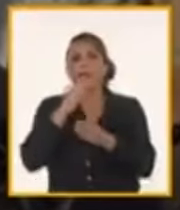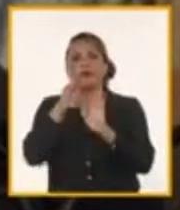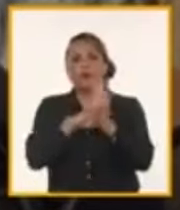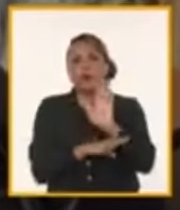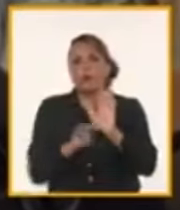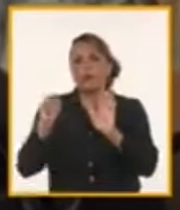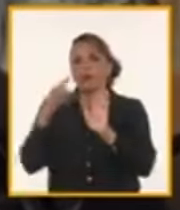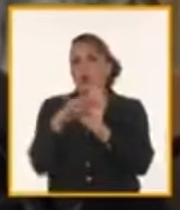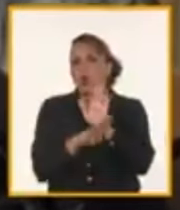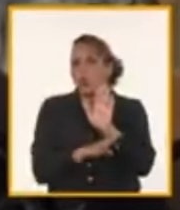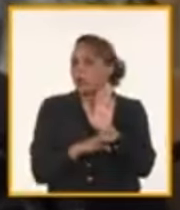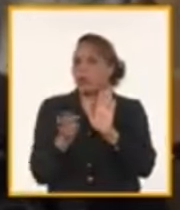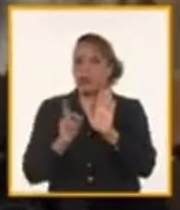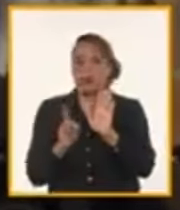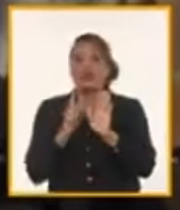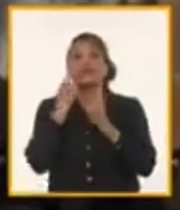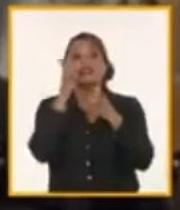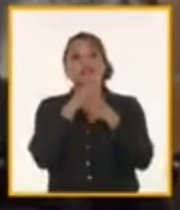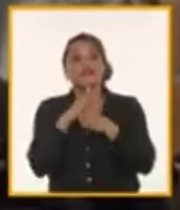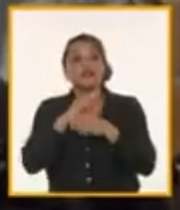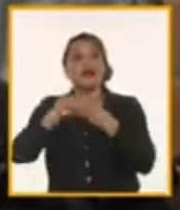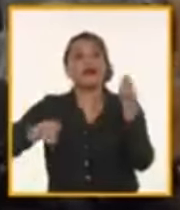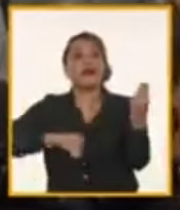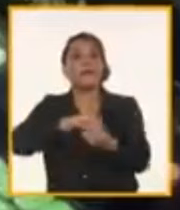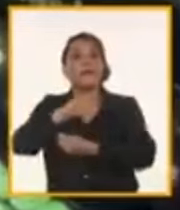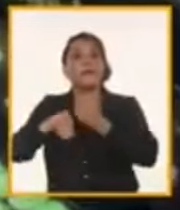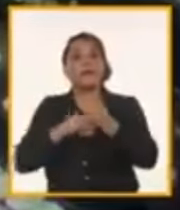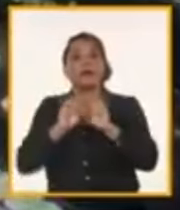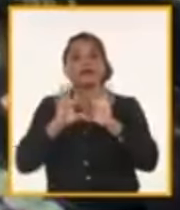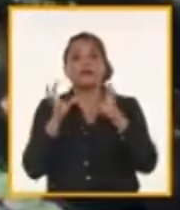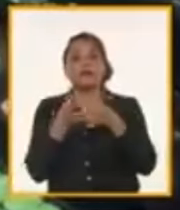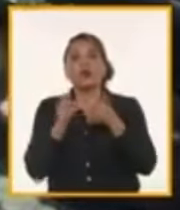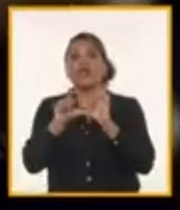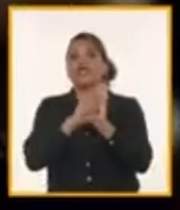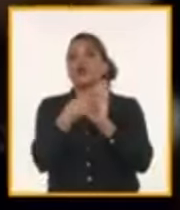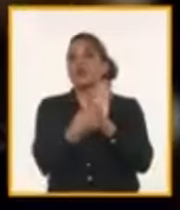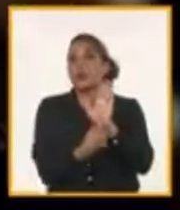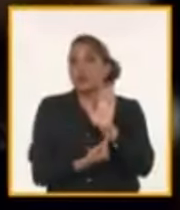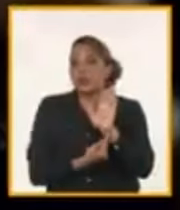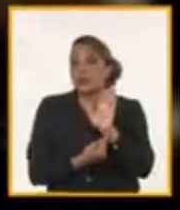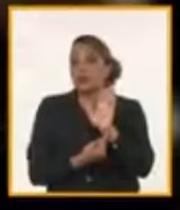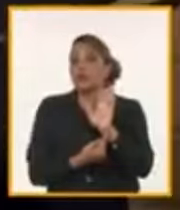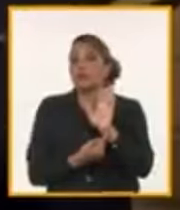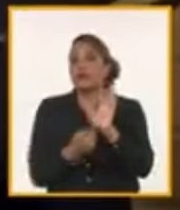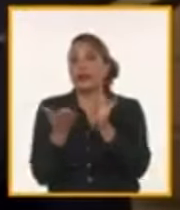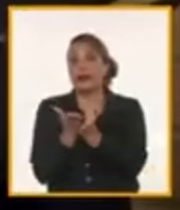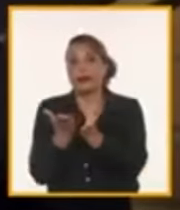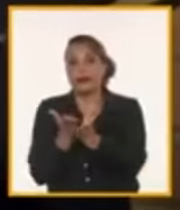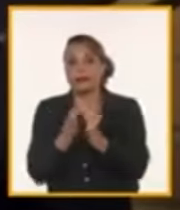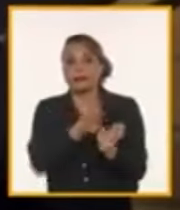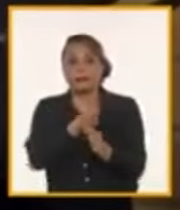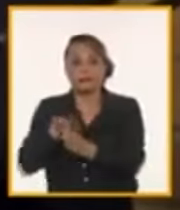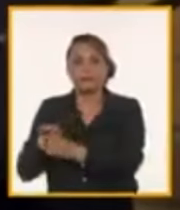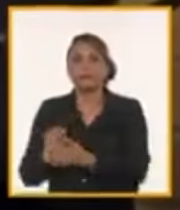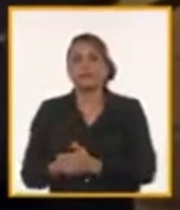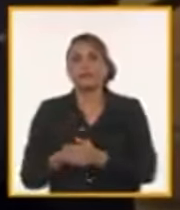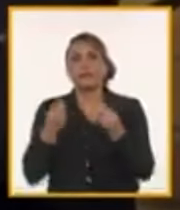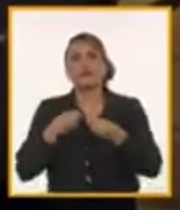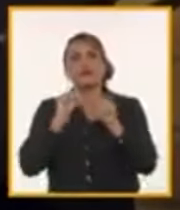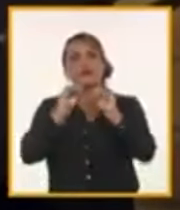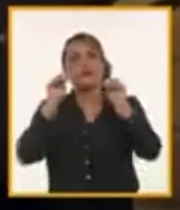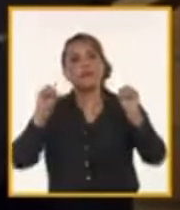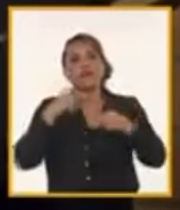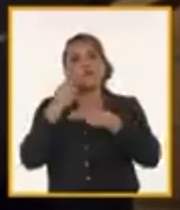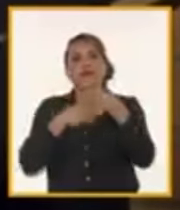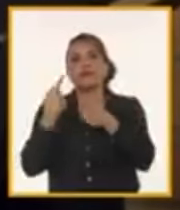trabajo significa cambiar la concepción curricular no tenemos un llamado a hacer cosas diferentes a